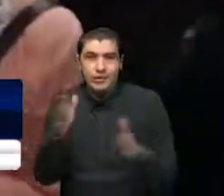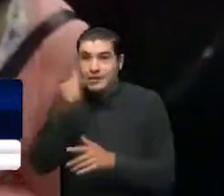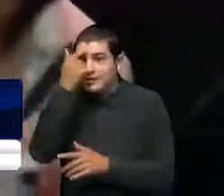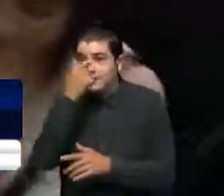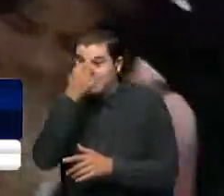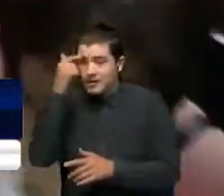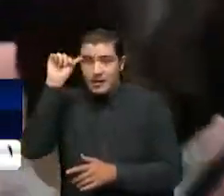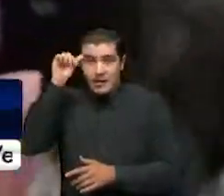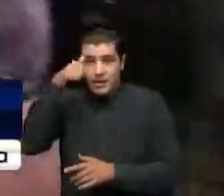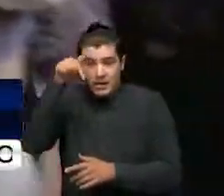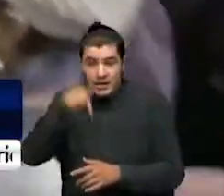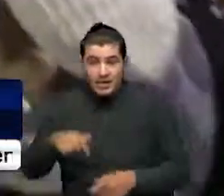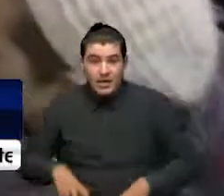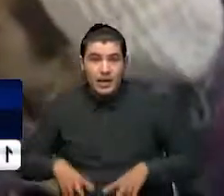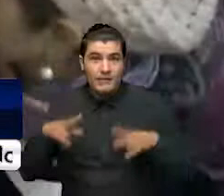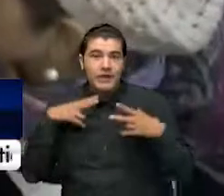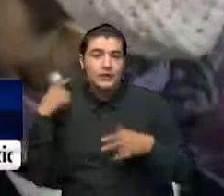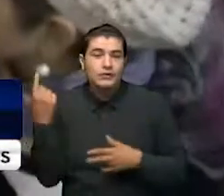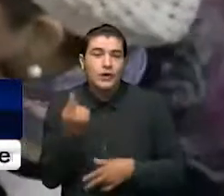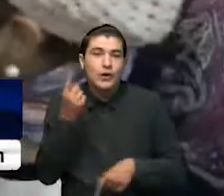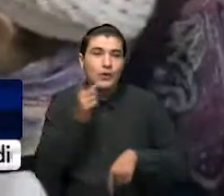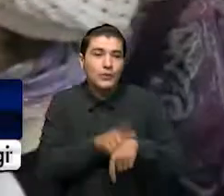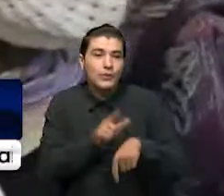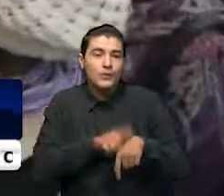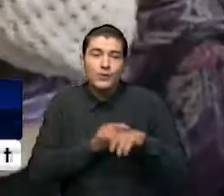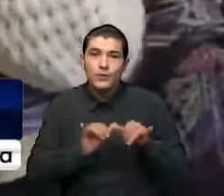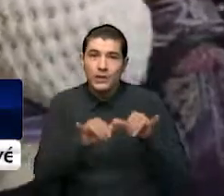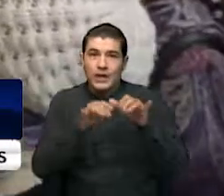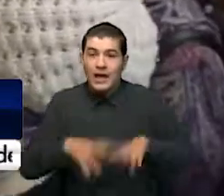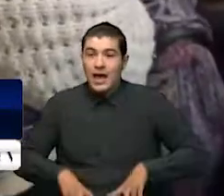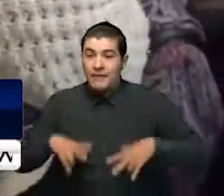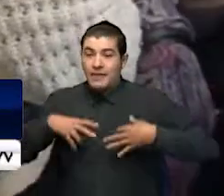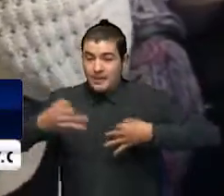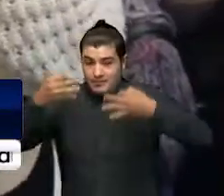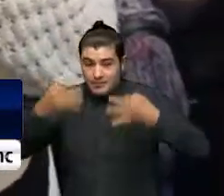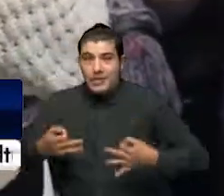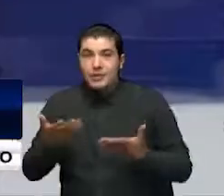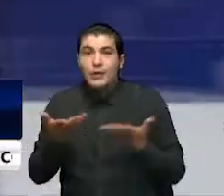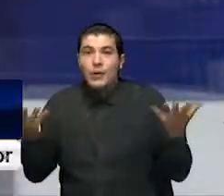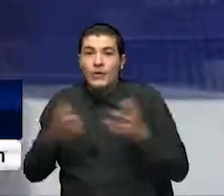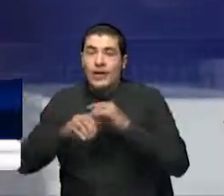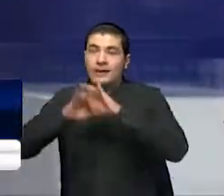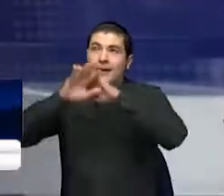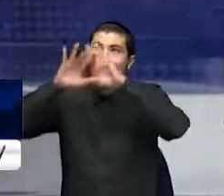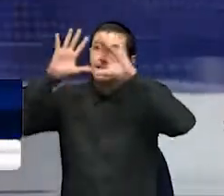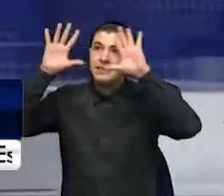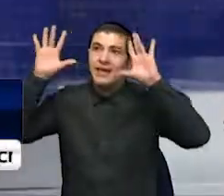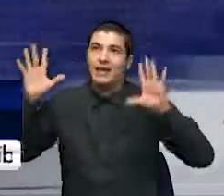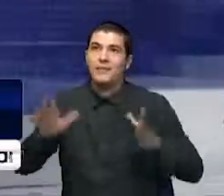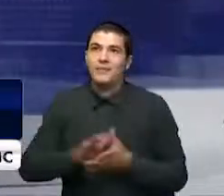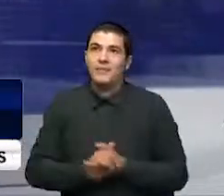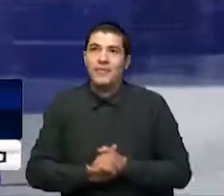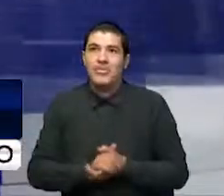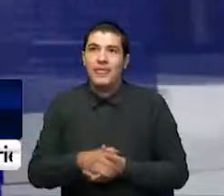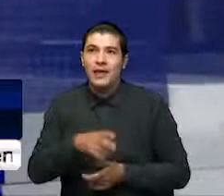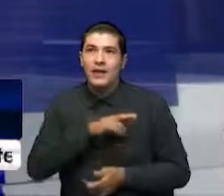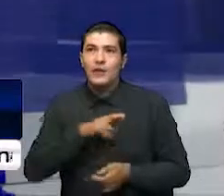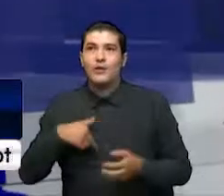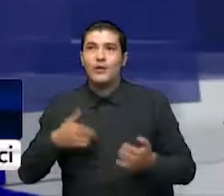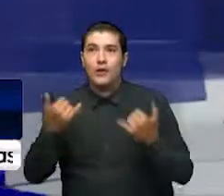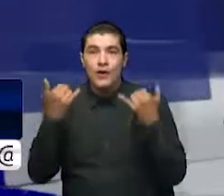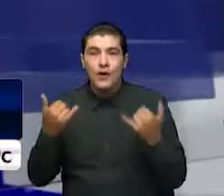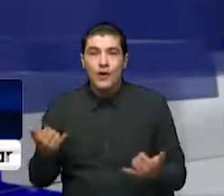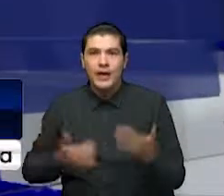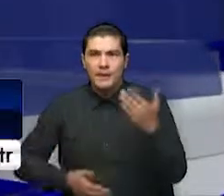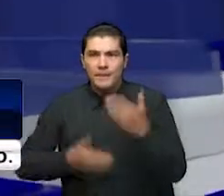nuestra vida en la tierra es pasajera y que nuestra vida definitiva se encuentra en el cielo. Iniciamos hoy un periodo de oración